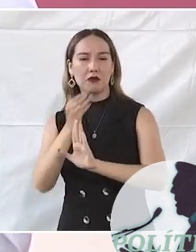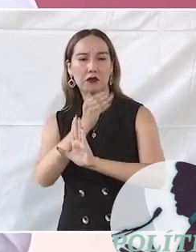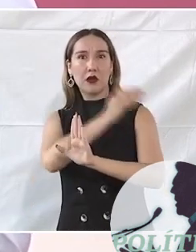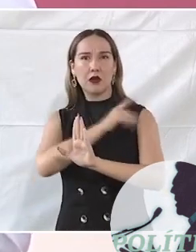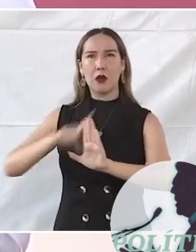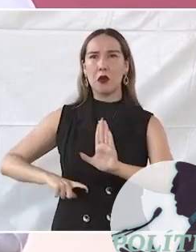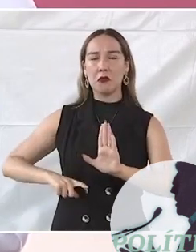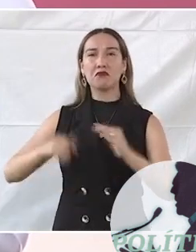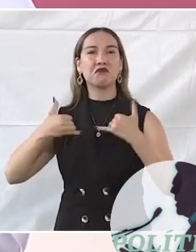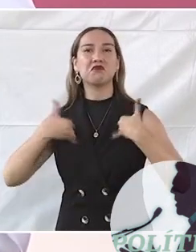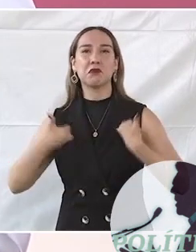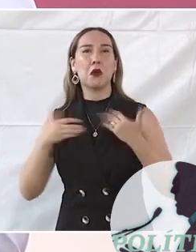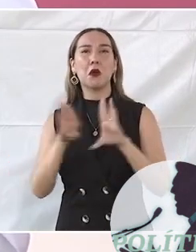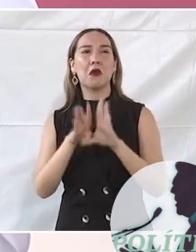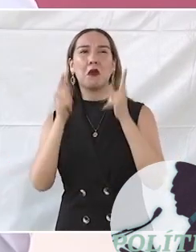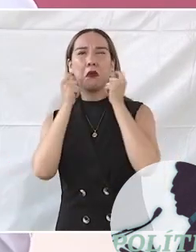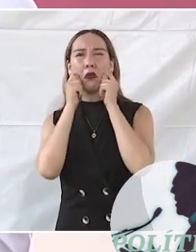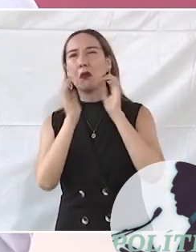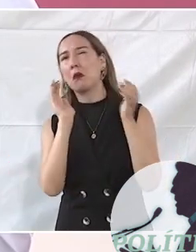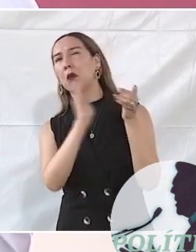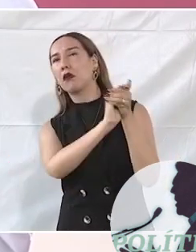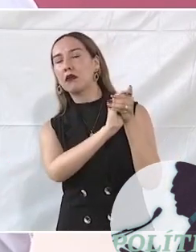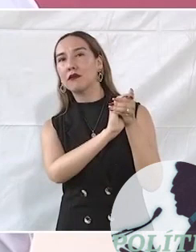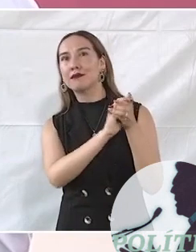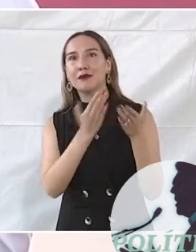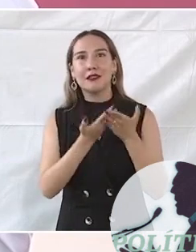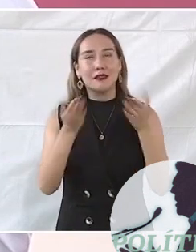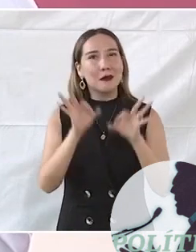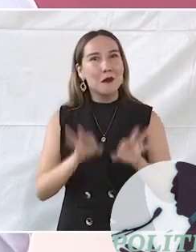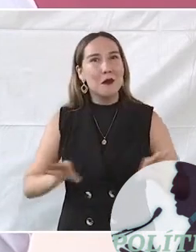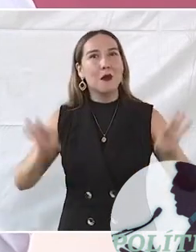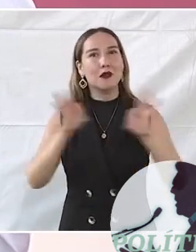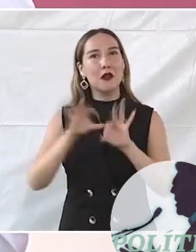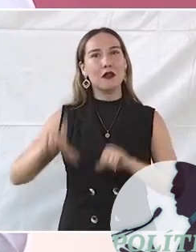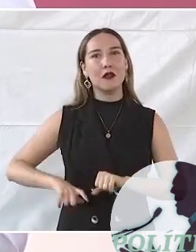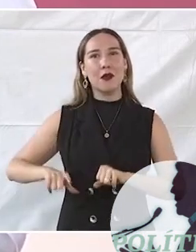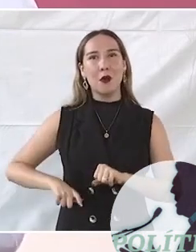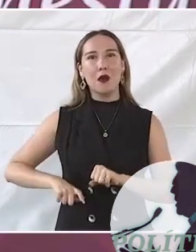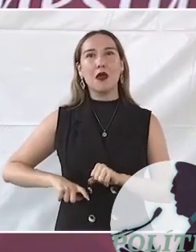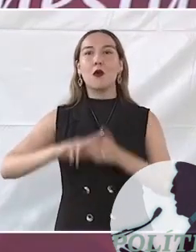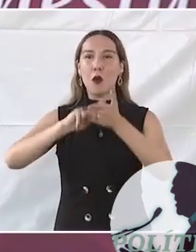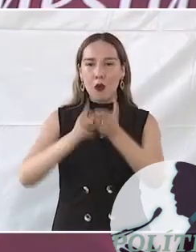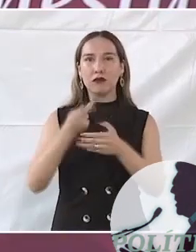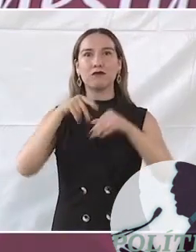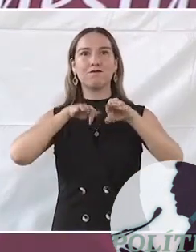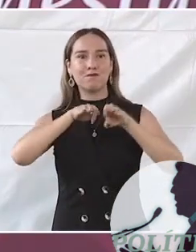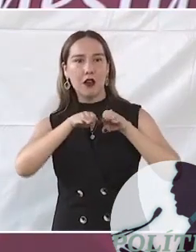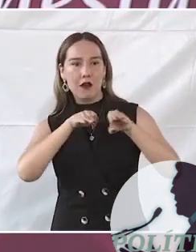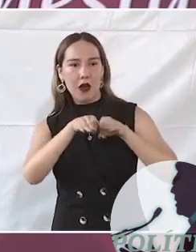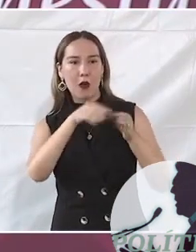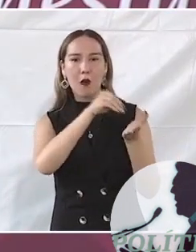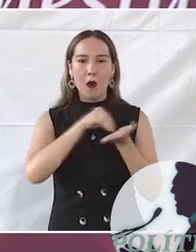jóvenes eran un sector olvidado, con este programa hemos logrado integrarlos a la vida laboral, que adquieran experiencia